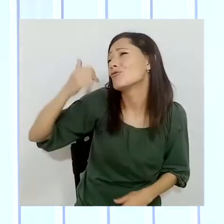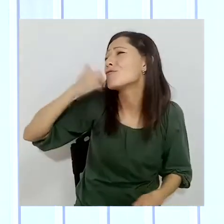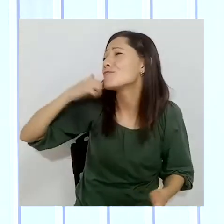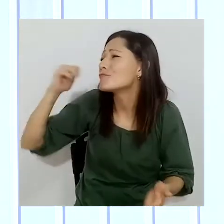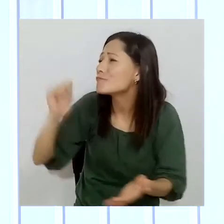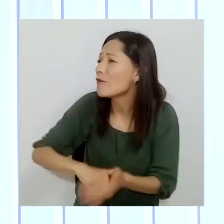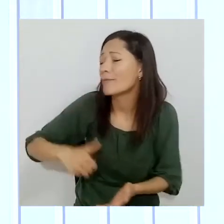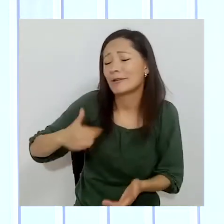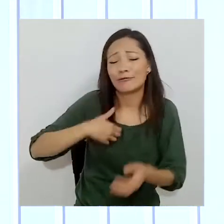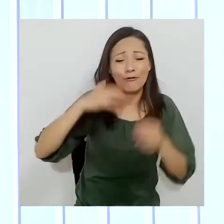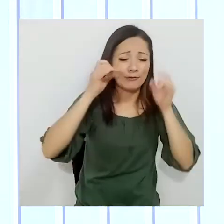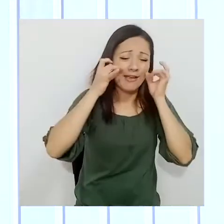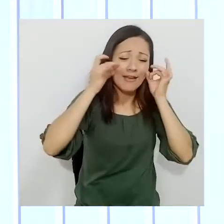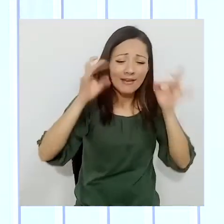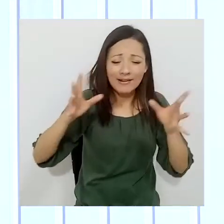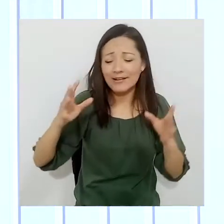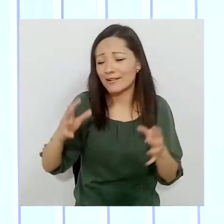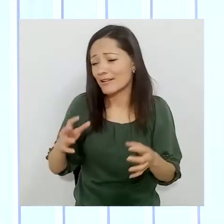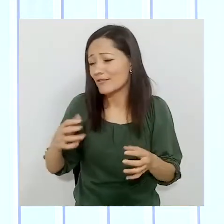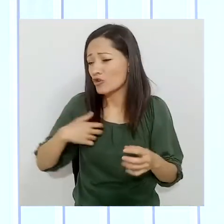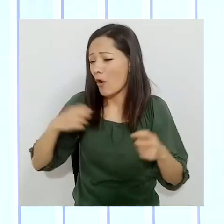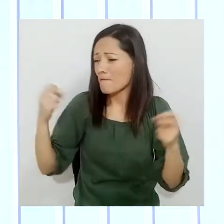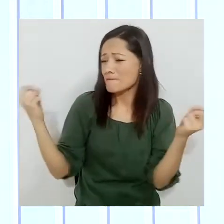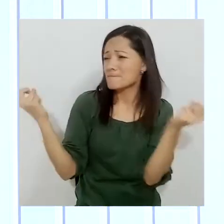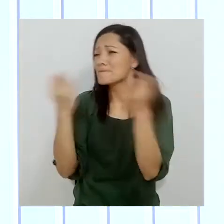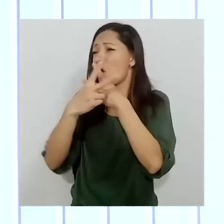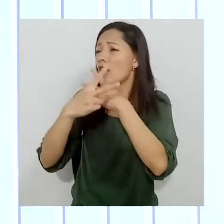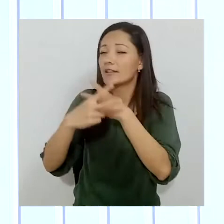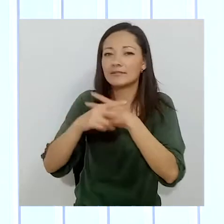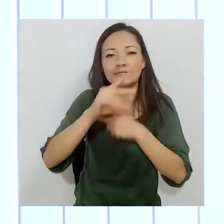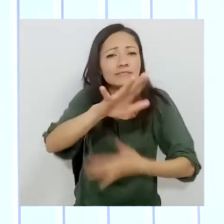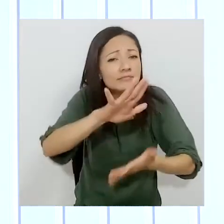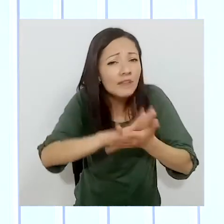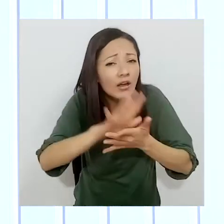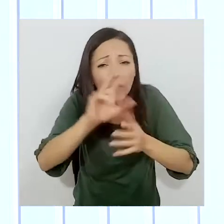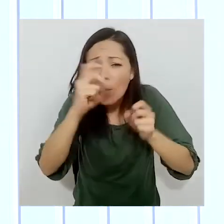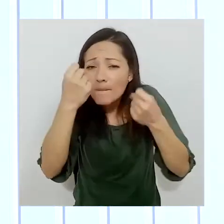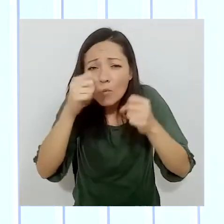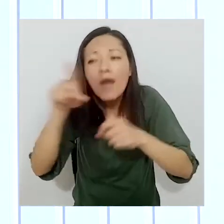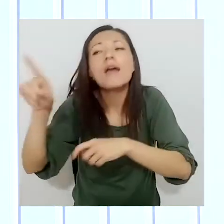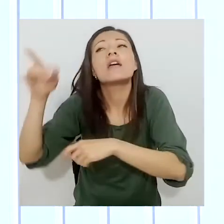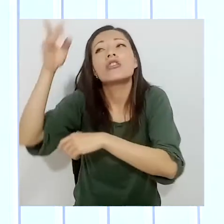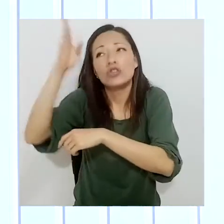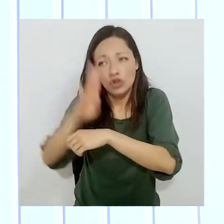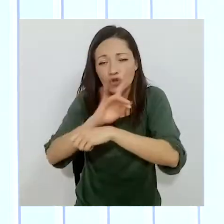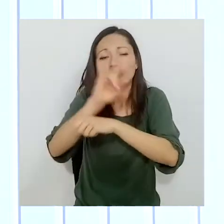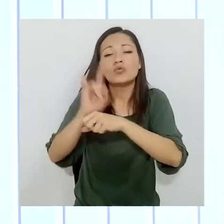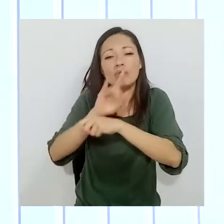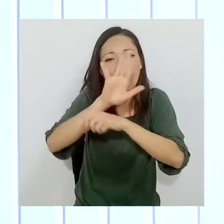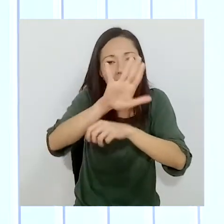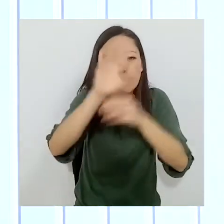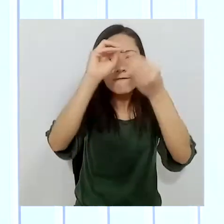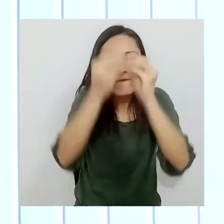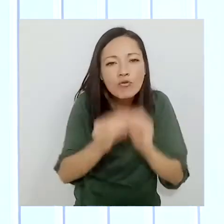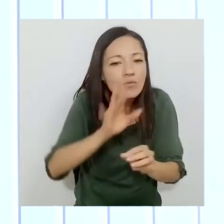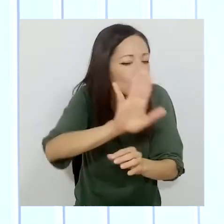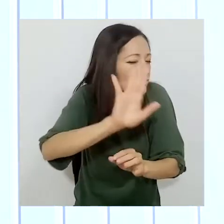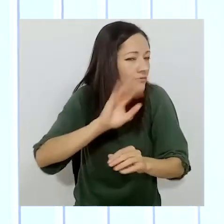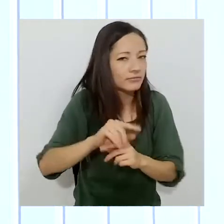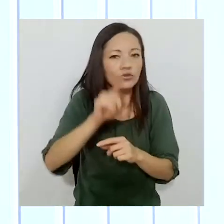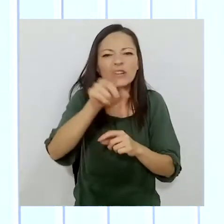terrible, es que soy tan violento. ¿Sabe qué? No se preocupe, Él va a usar eso. Lo que usted tiene que dejar es